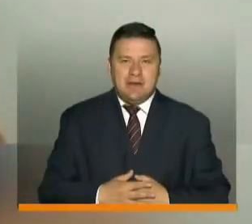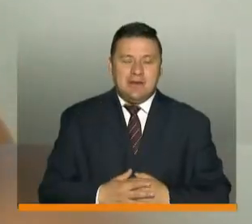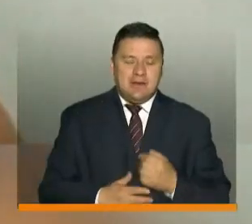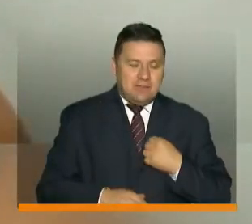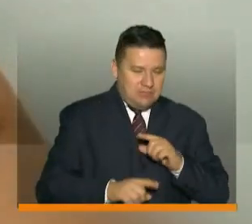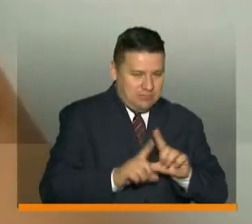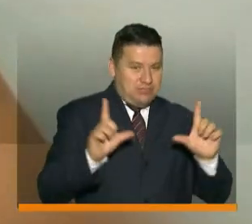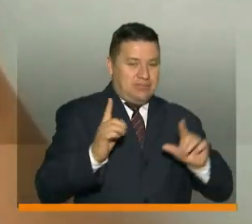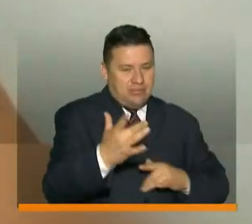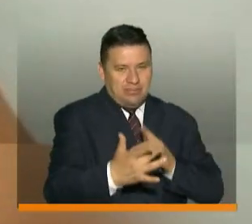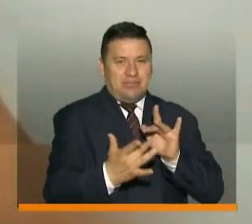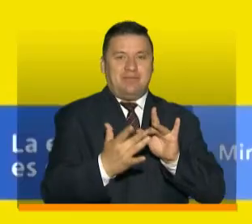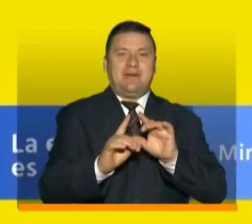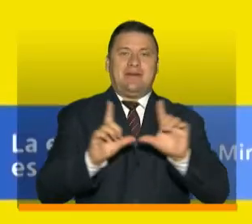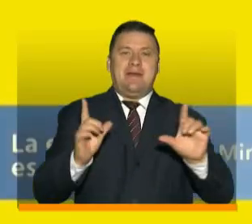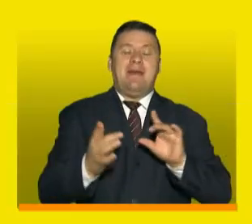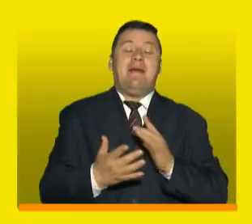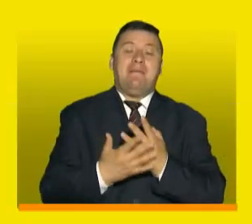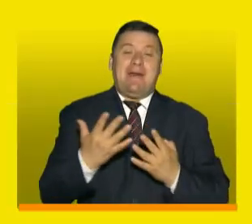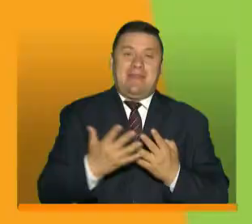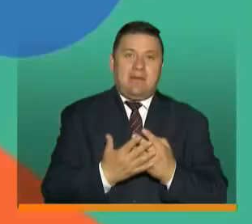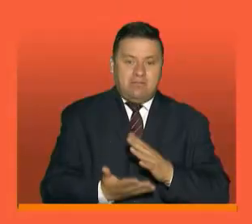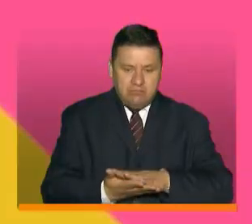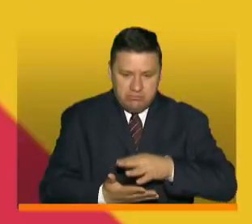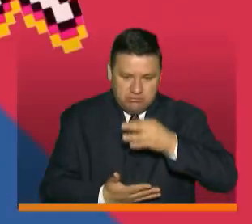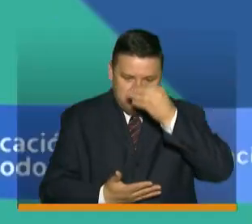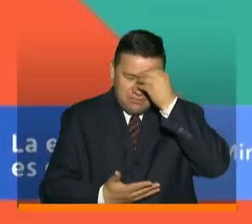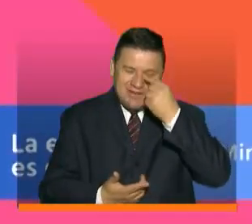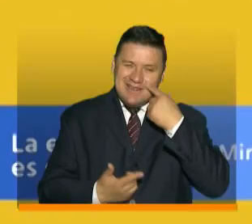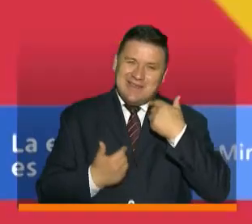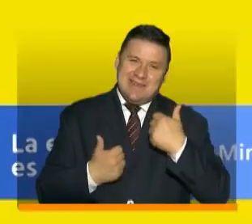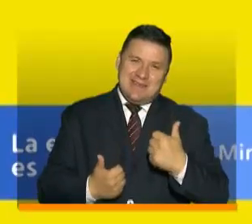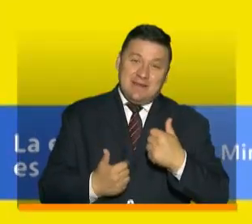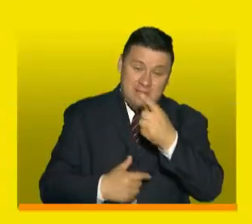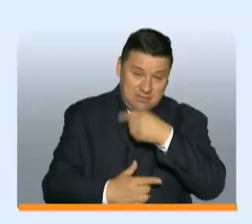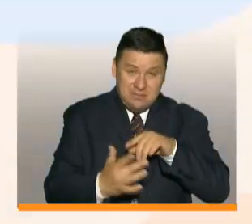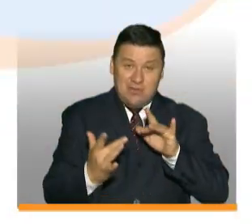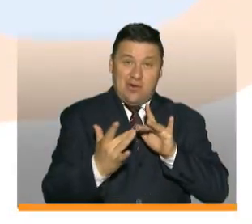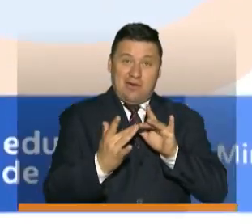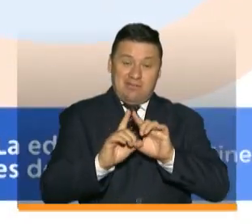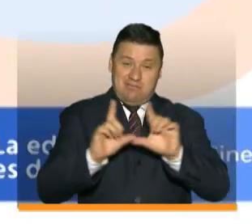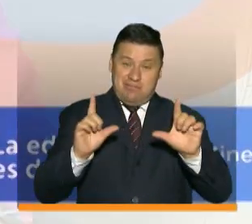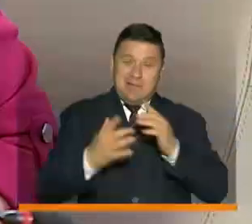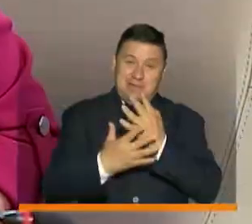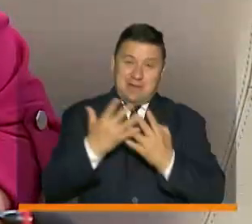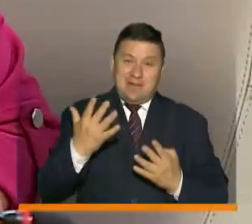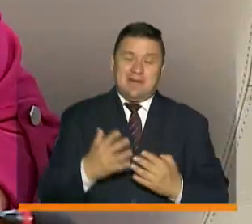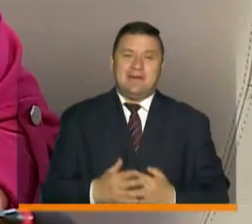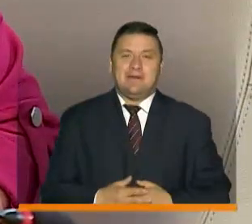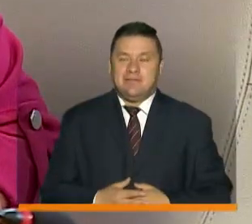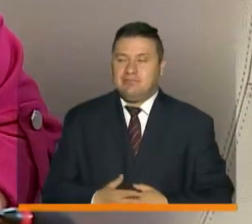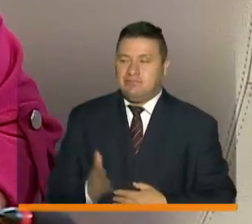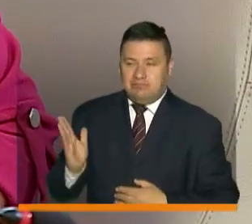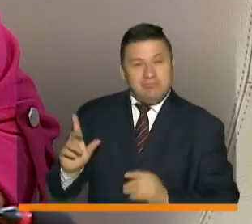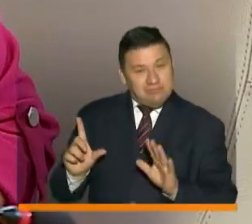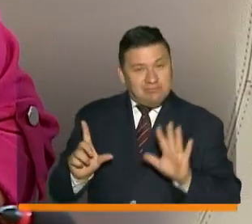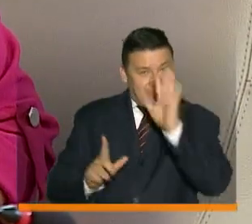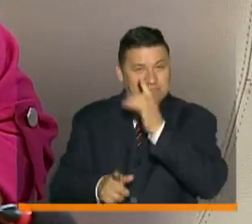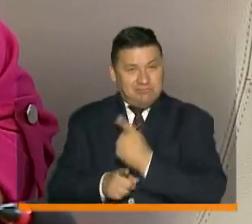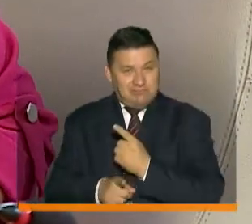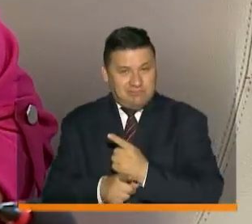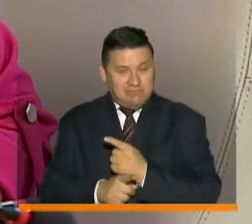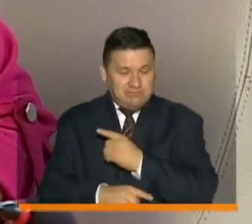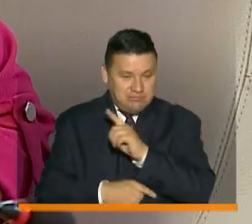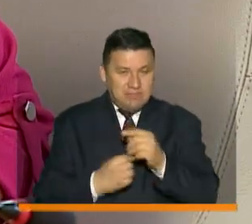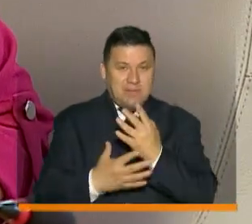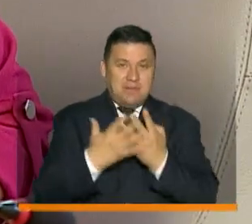Estoy conectado con las matemáticas. Porque aprender es divertido. Conéctate con las matemáticas. Bueno, como veíamos en el video,